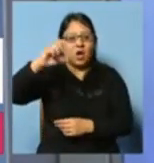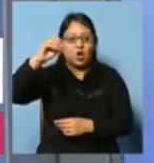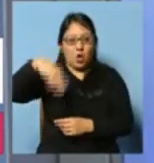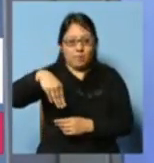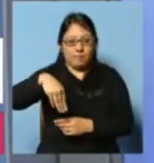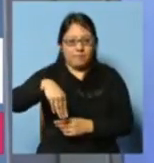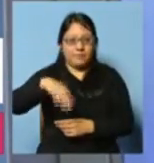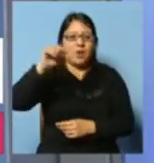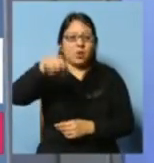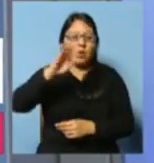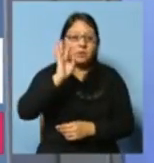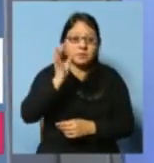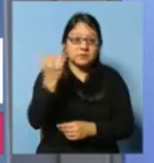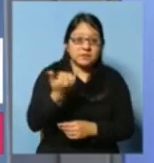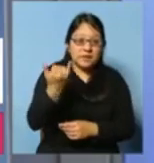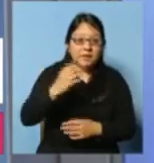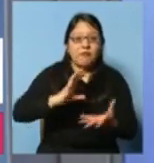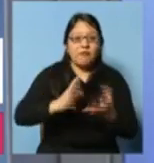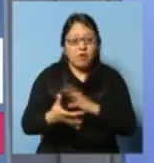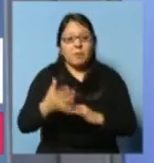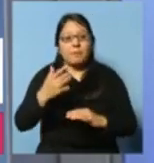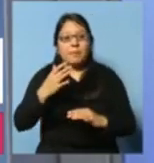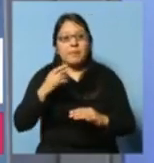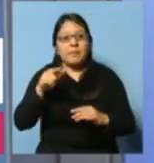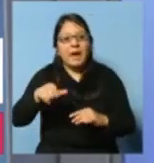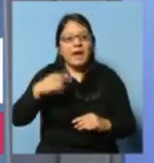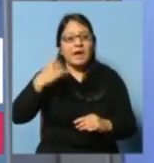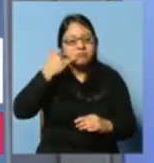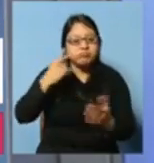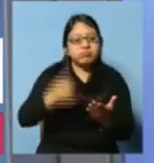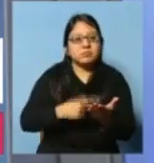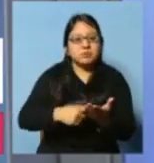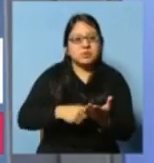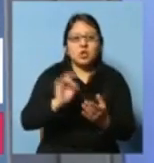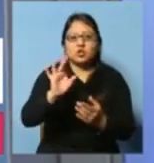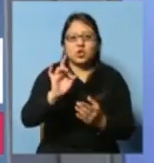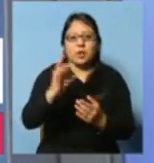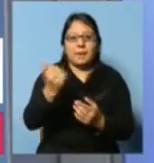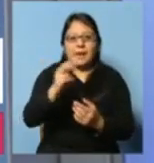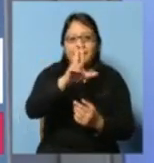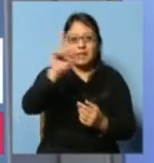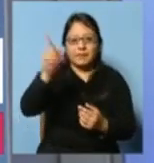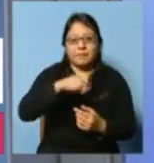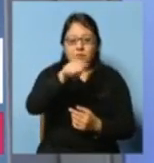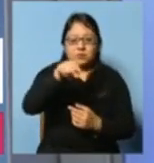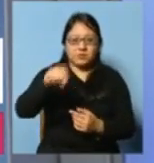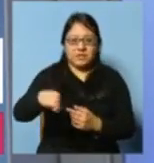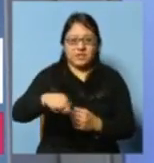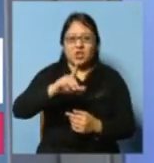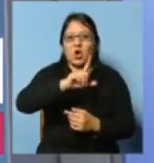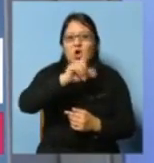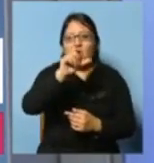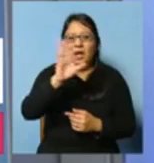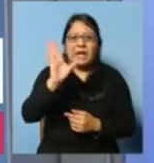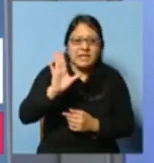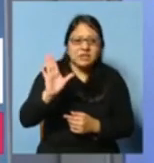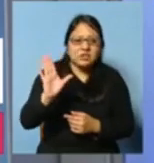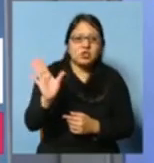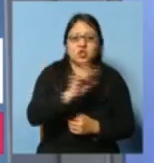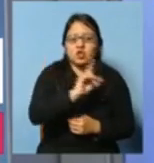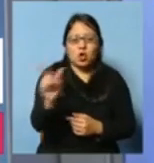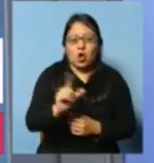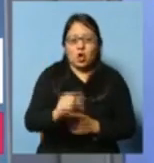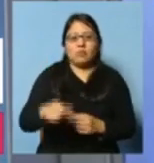indicador en materia de telecomunicaciones muy concreto hoy llega solamente al 3% todo el parque de